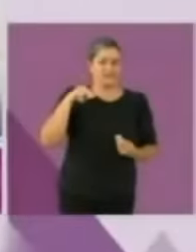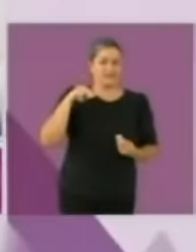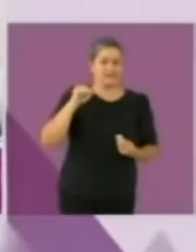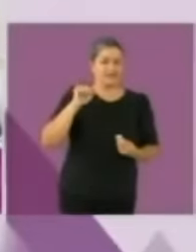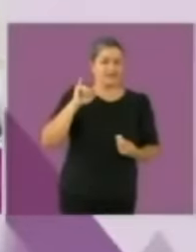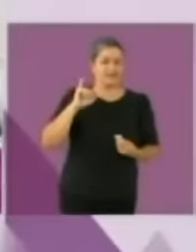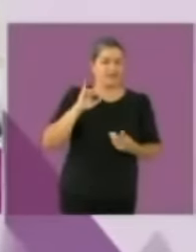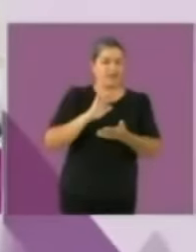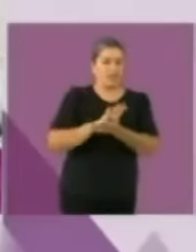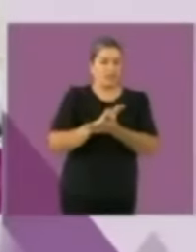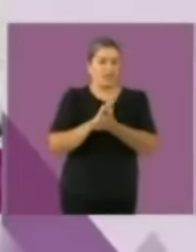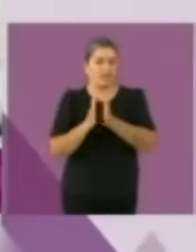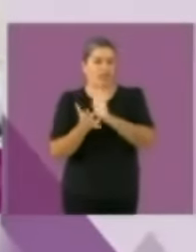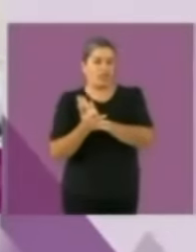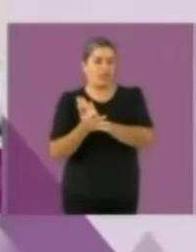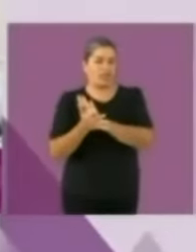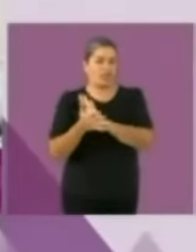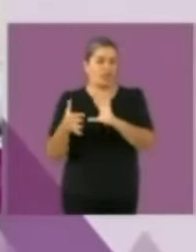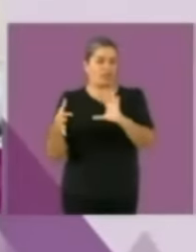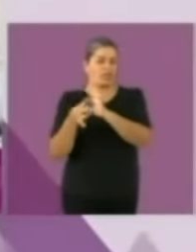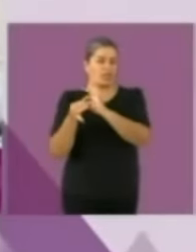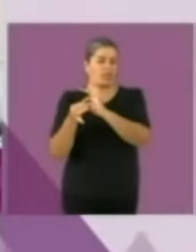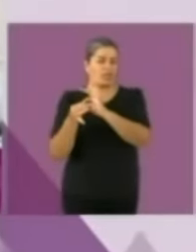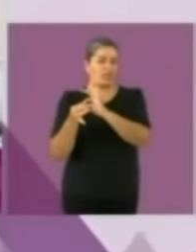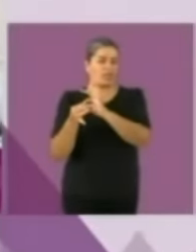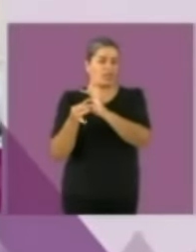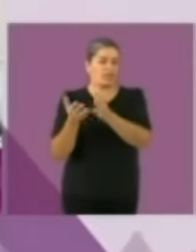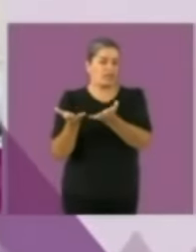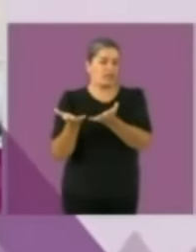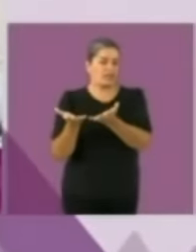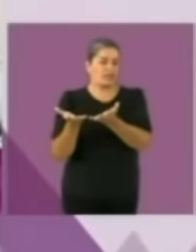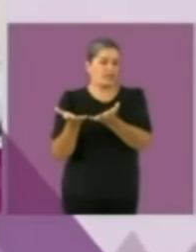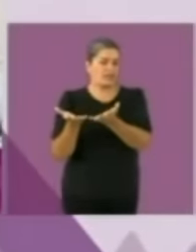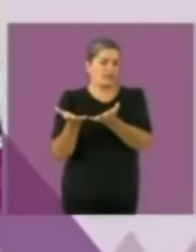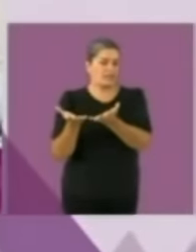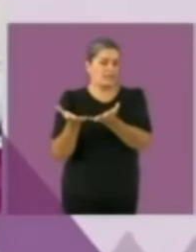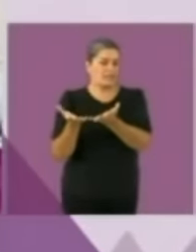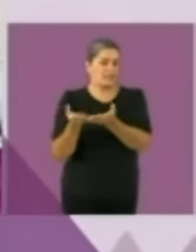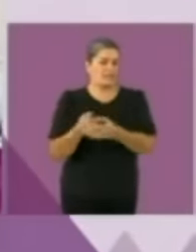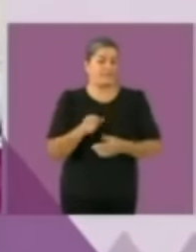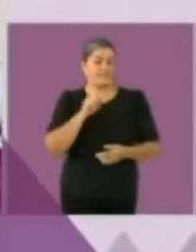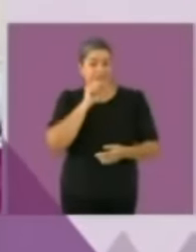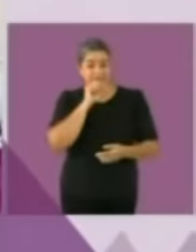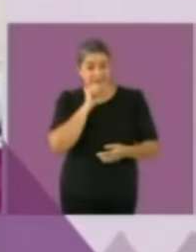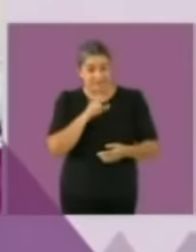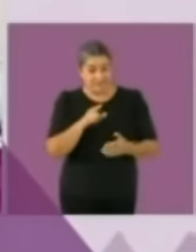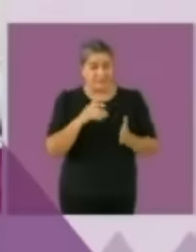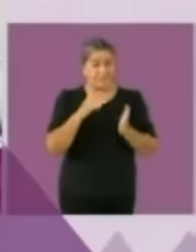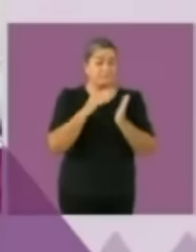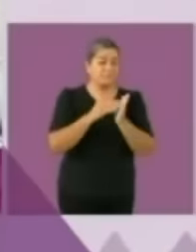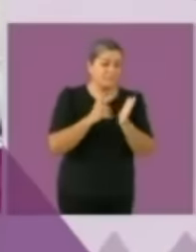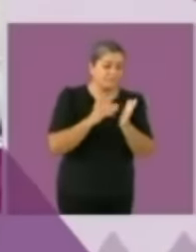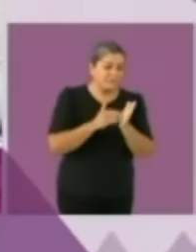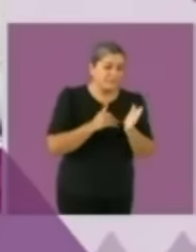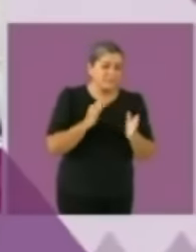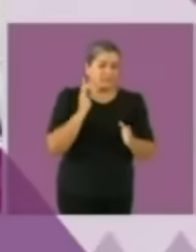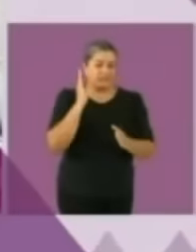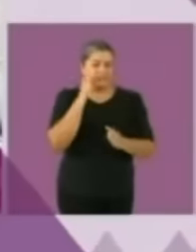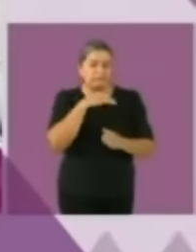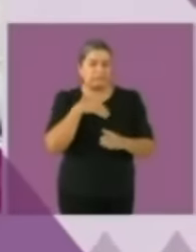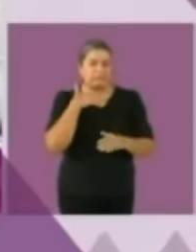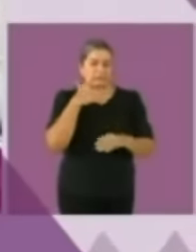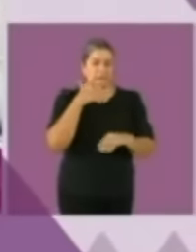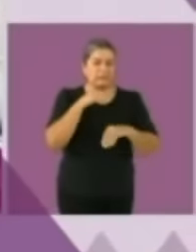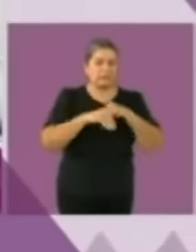no se pudo, pero lo intenté, cuando hablaba sobre la demolición de las construcciones ilegales mientras era delegada. Mira esos